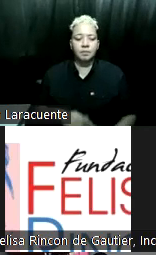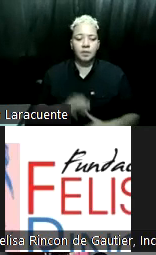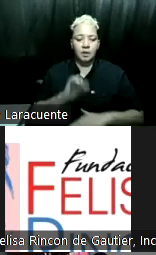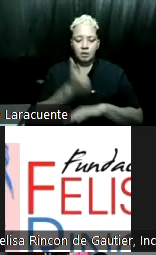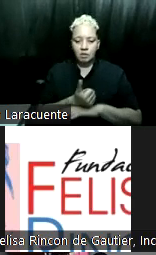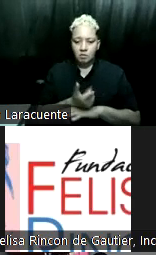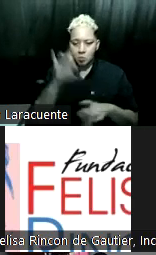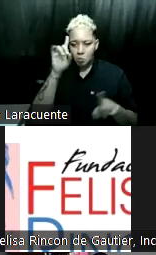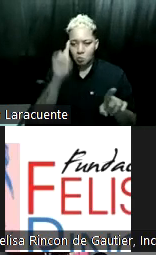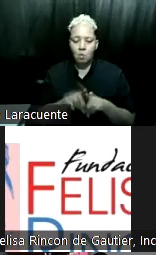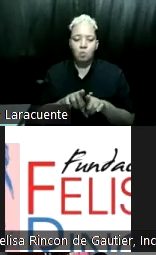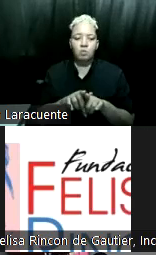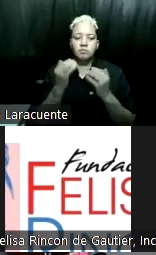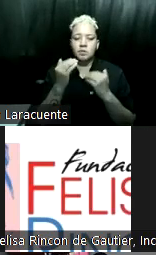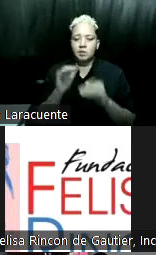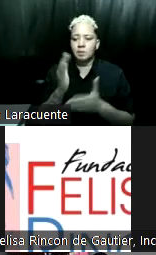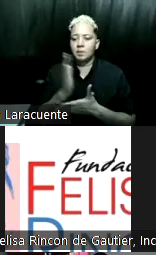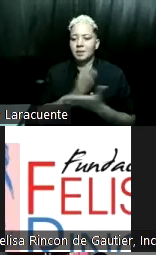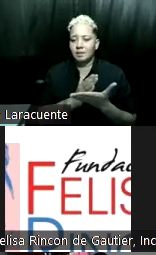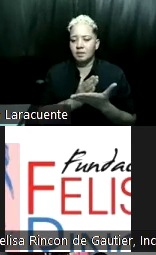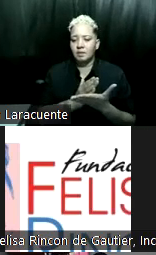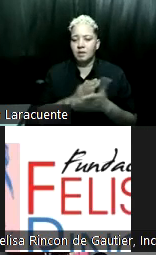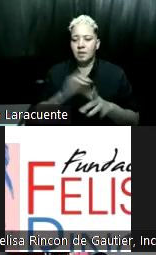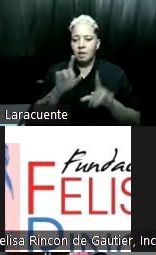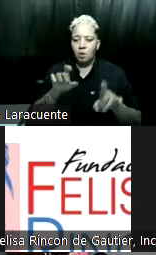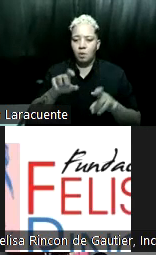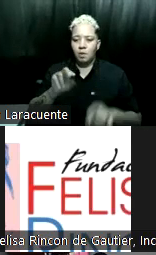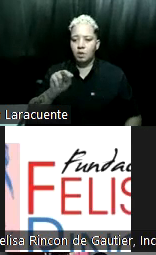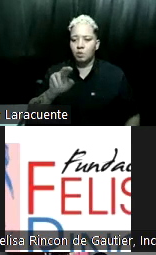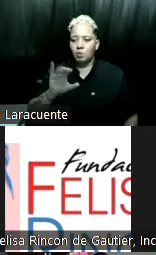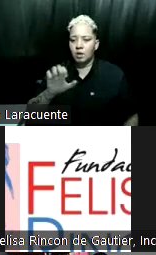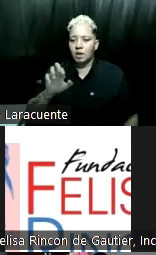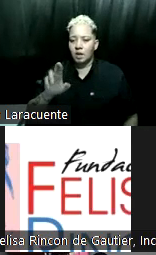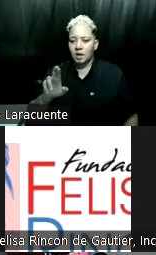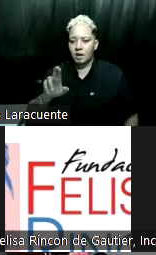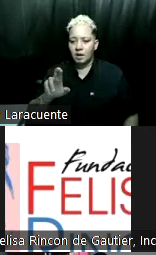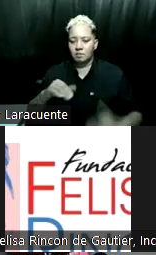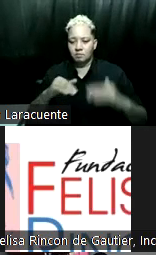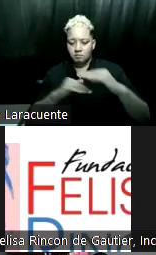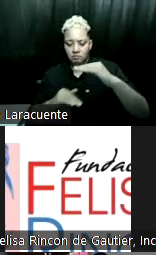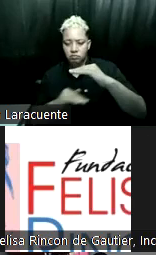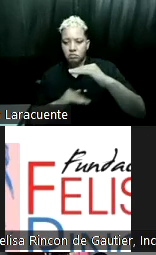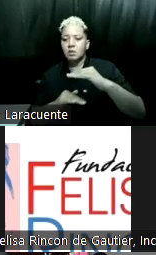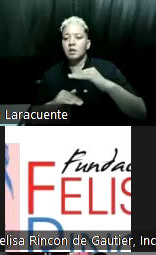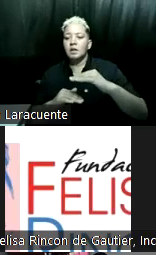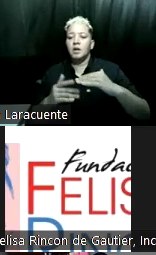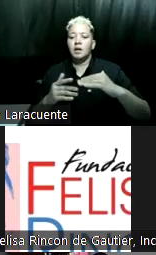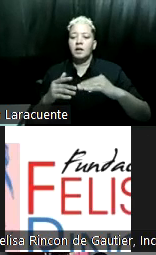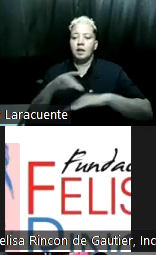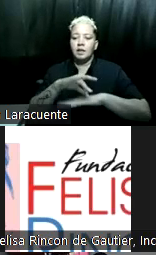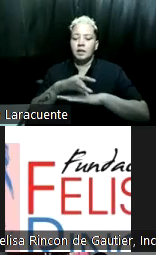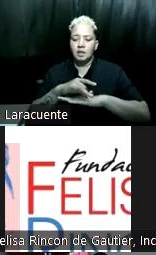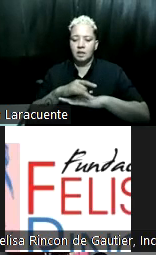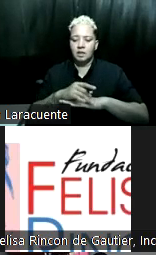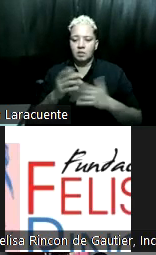modestos acuerdos para limitar parcialmente las pruebas nucleares subterráneas y nuevos esfuerzos para restringir las armas